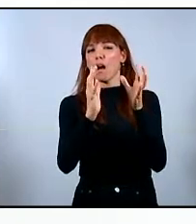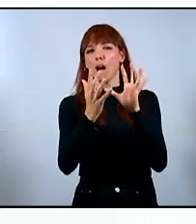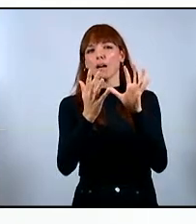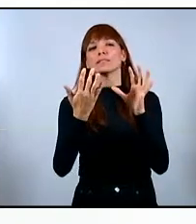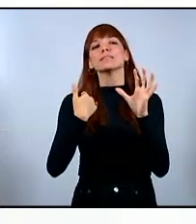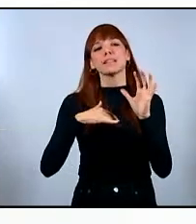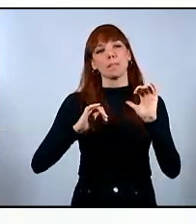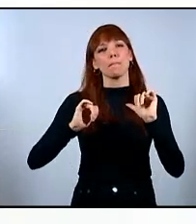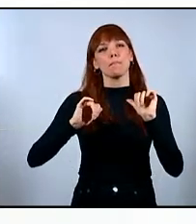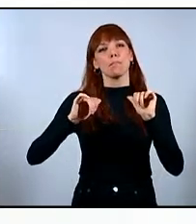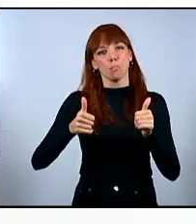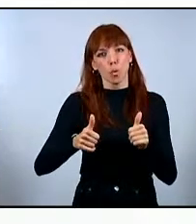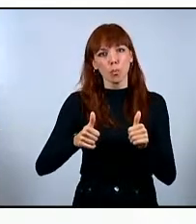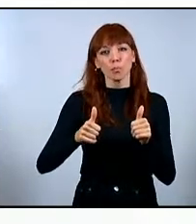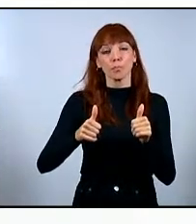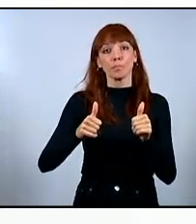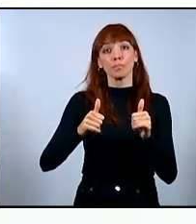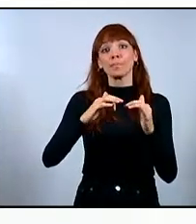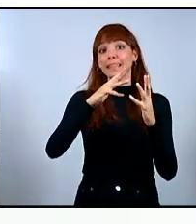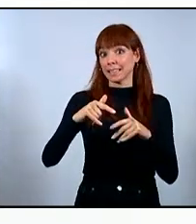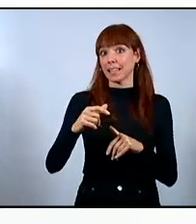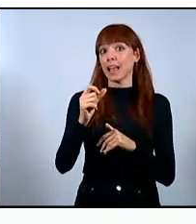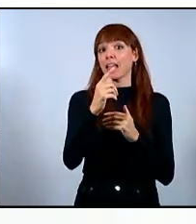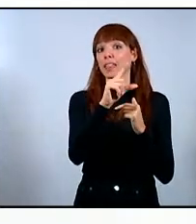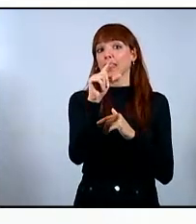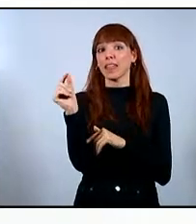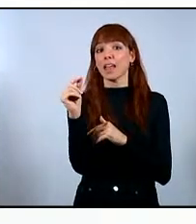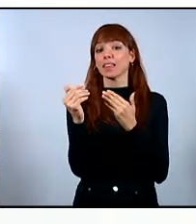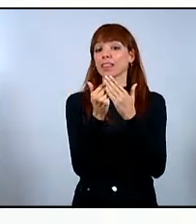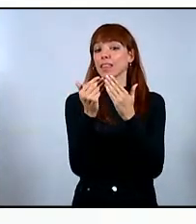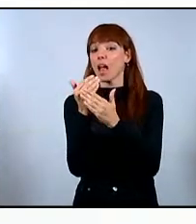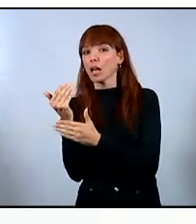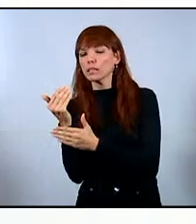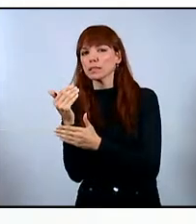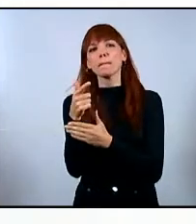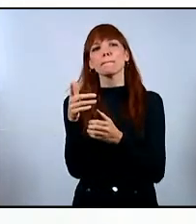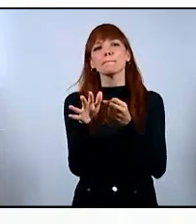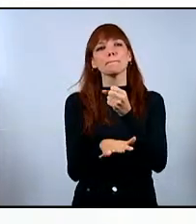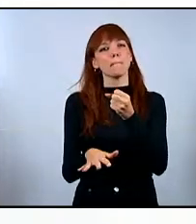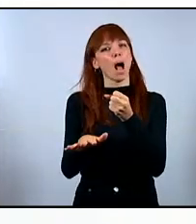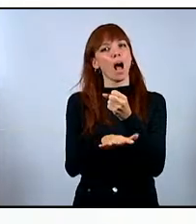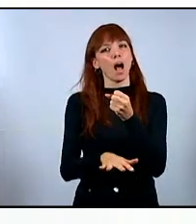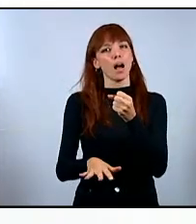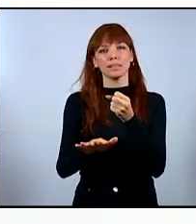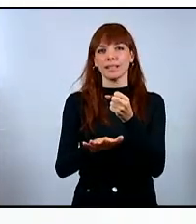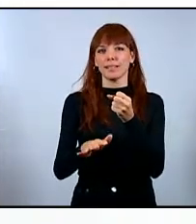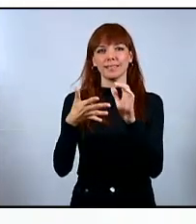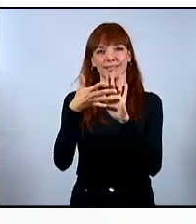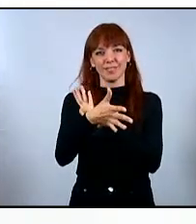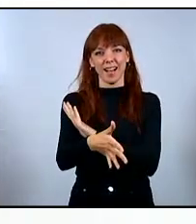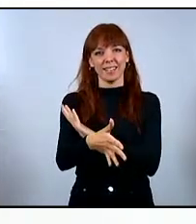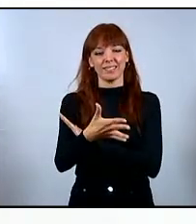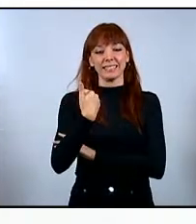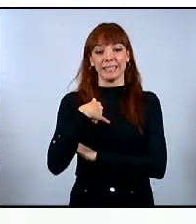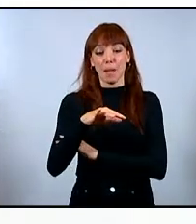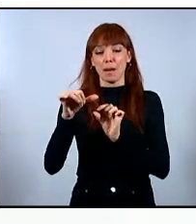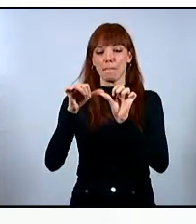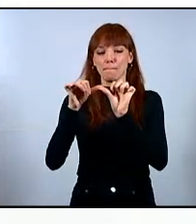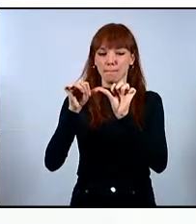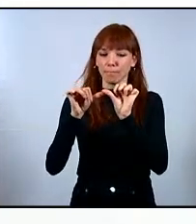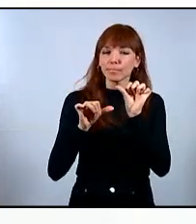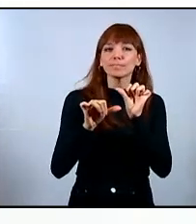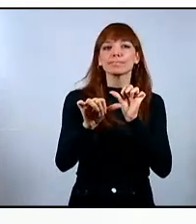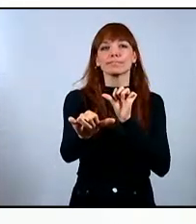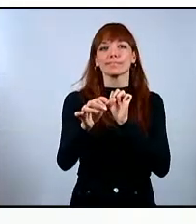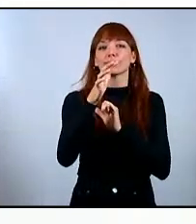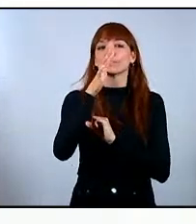días han servido para sentar las bases de una transformación que es muy necesaria, que ya ha arrancado y que tiene su razón de